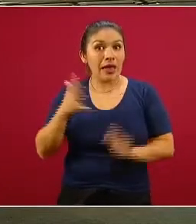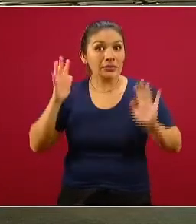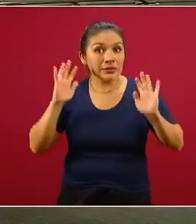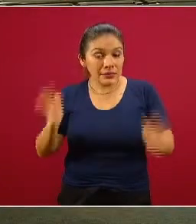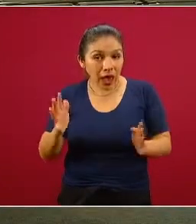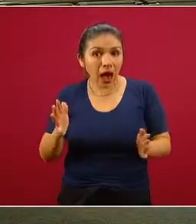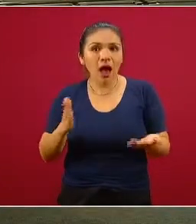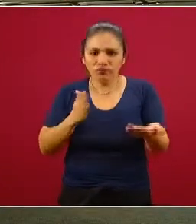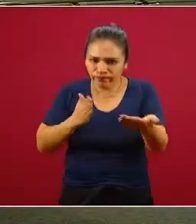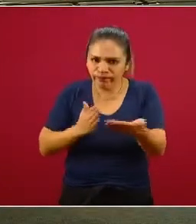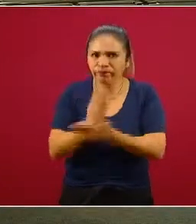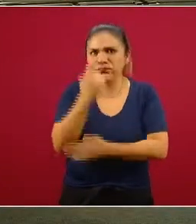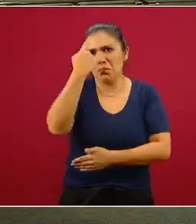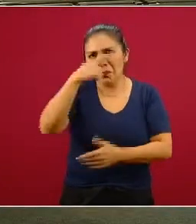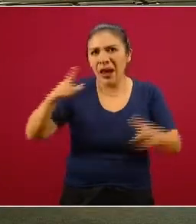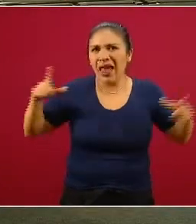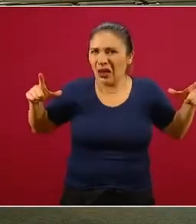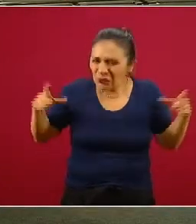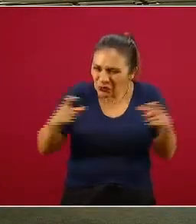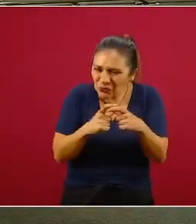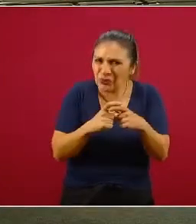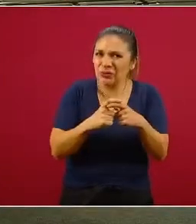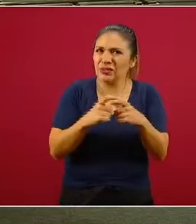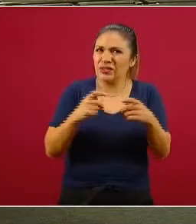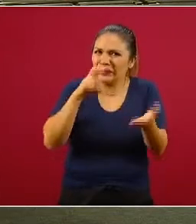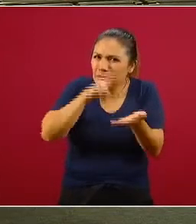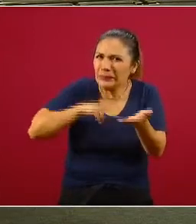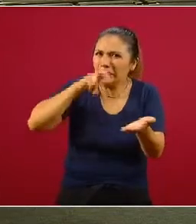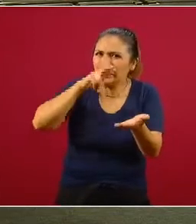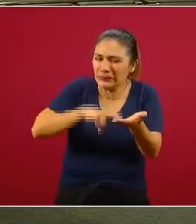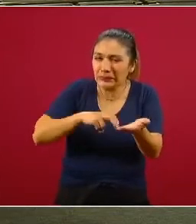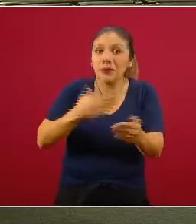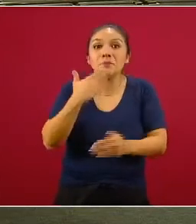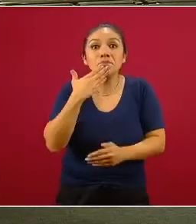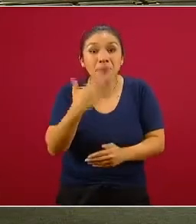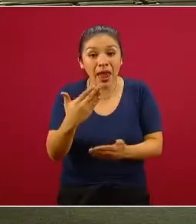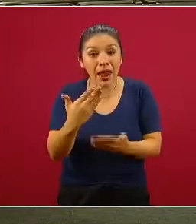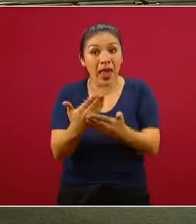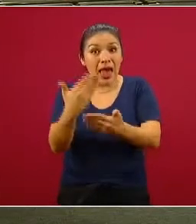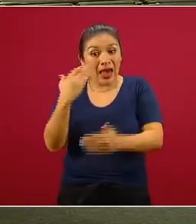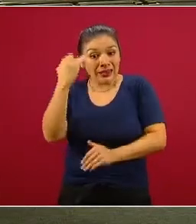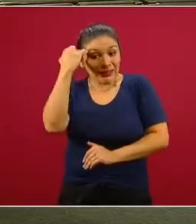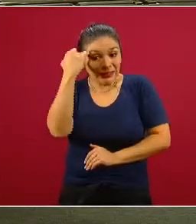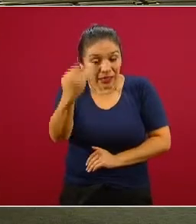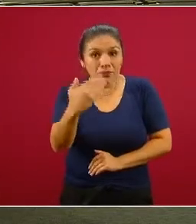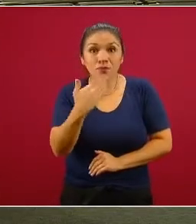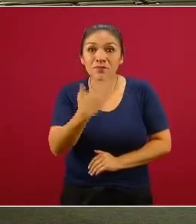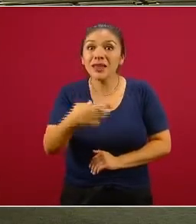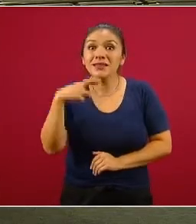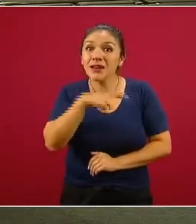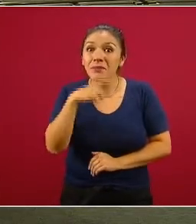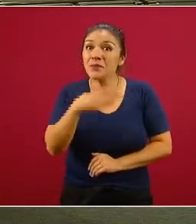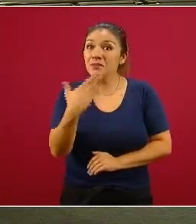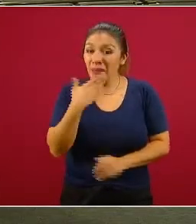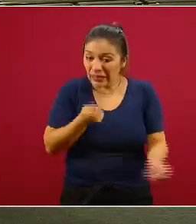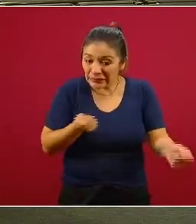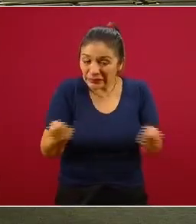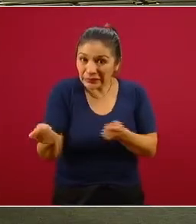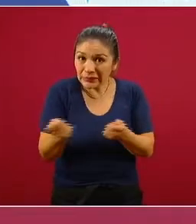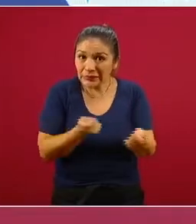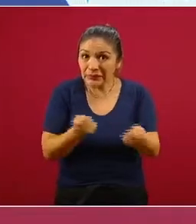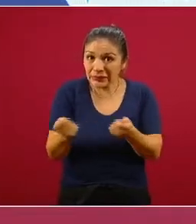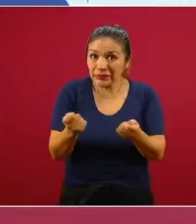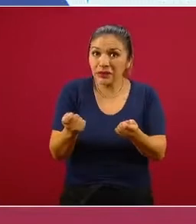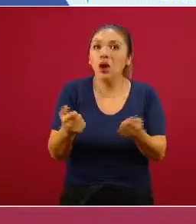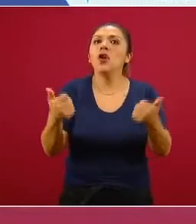las intervenciones de mitigación y si éstas se hacen oportunamente y de una manera adecuada, de una